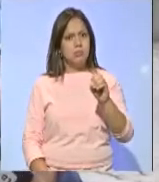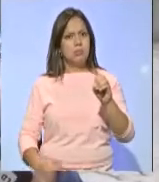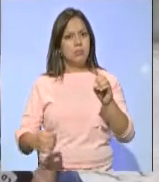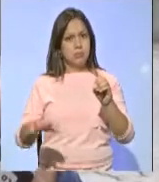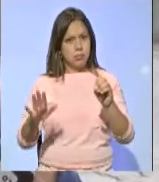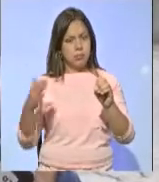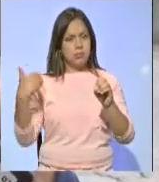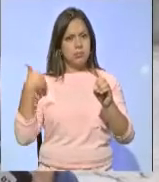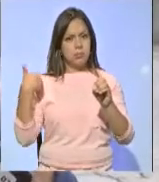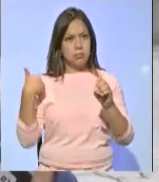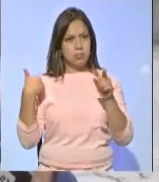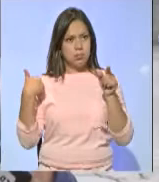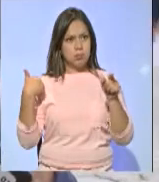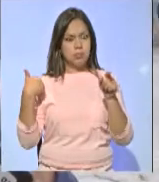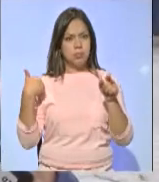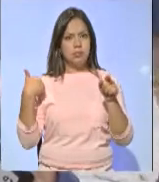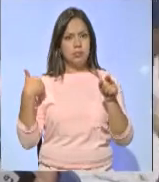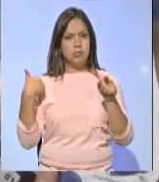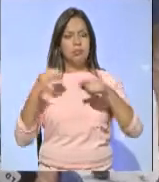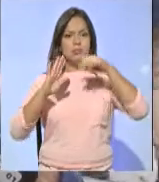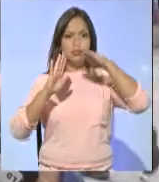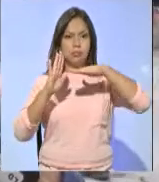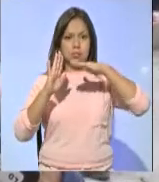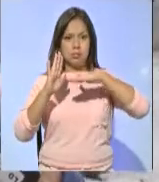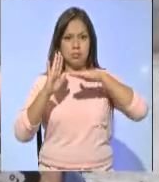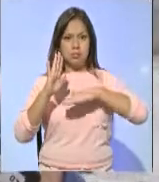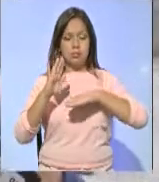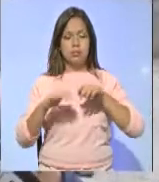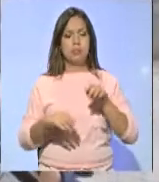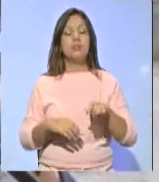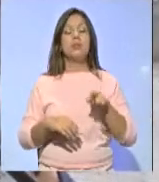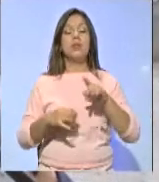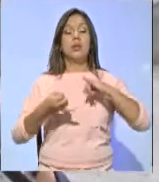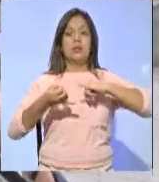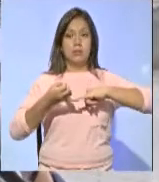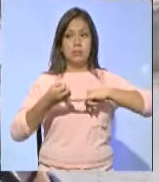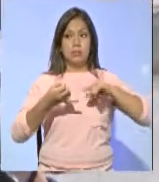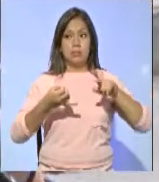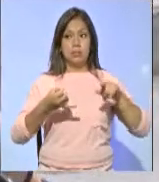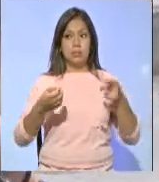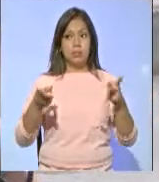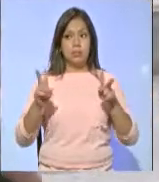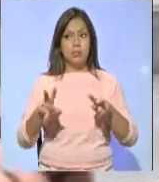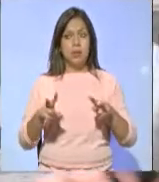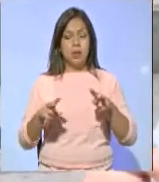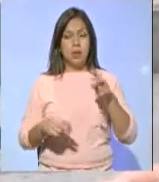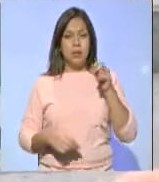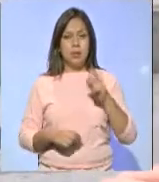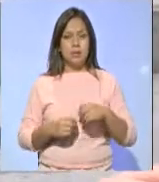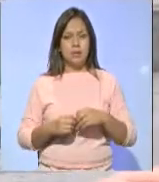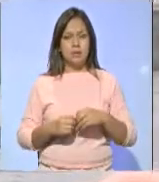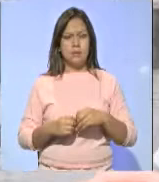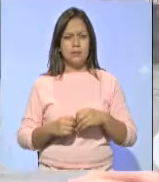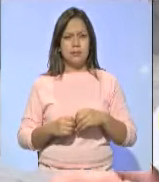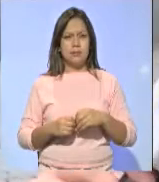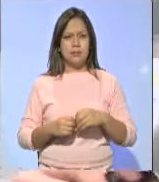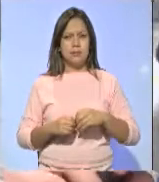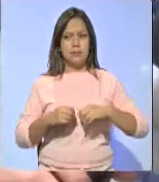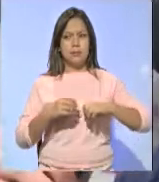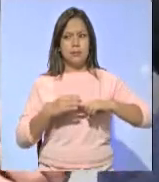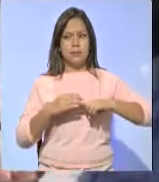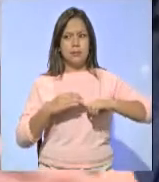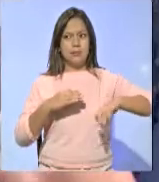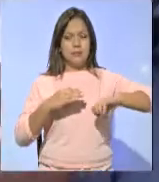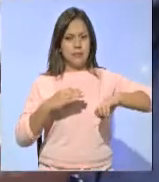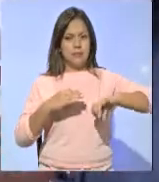tratamiento puedan disminuir la virulencia del VIH y evitar la transmisión a otras personas. Ahora, si bien hablamos de campañas tanto